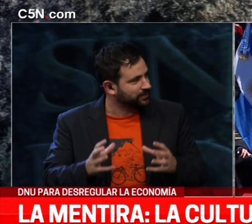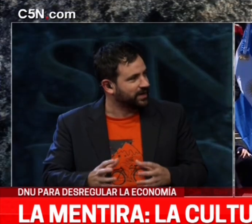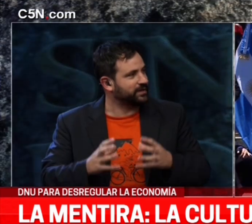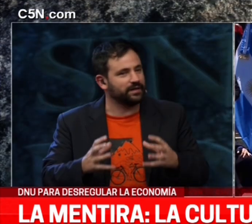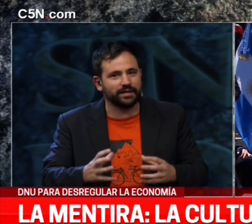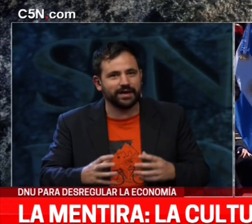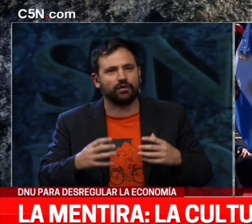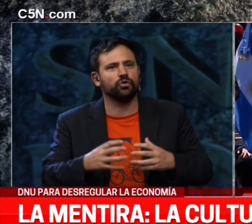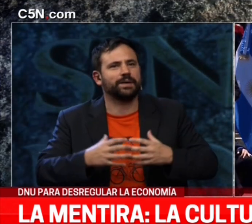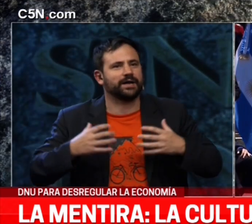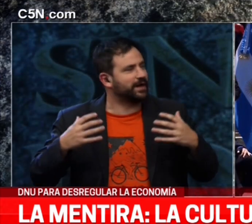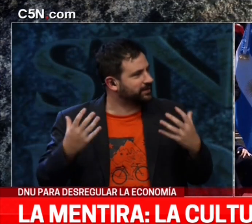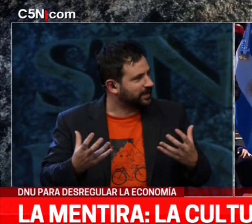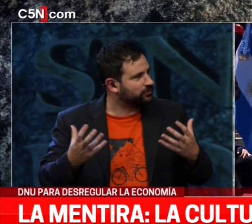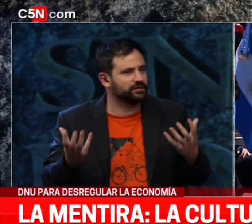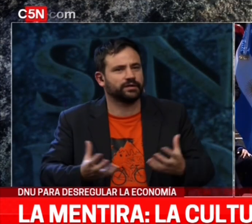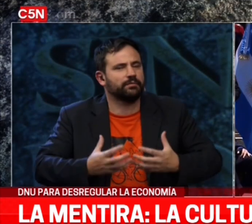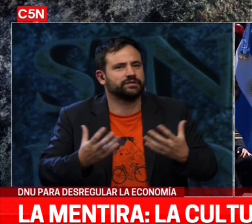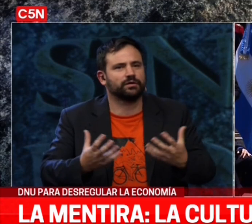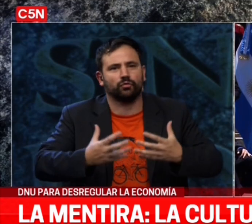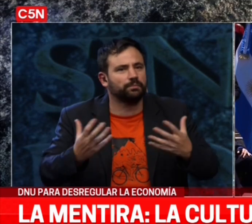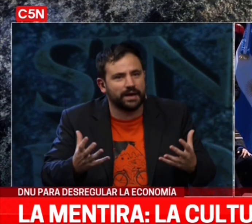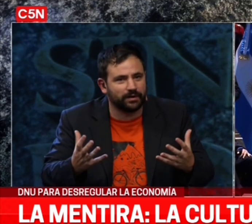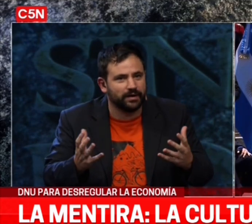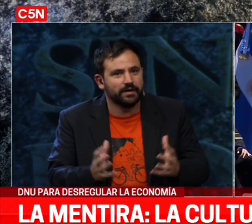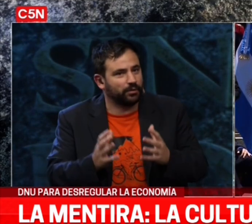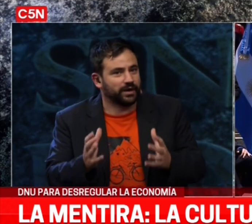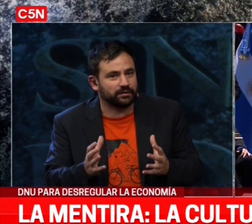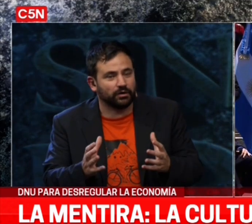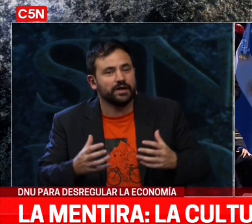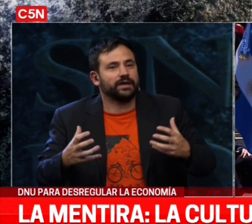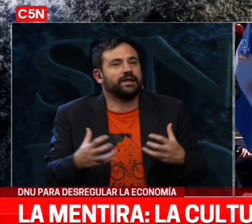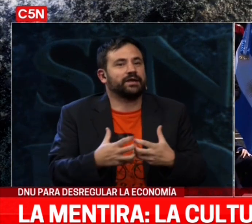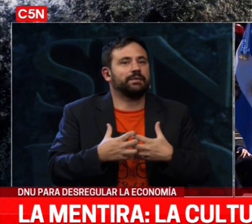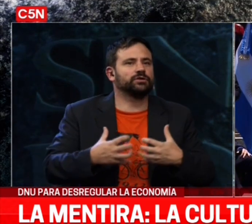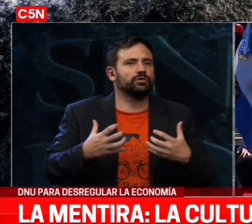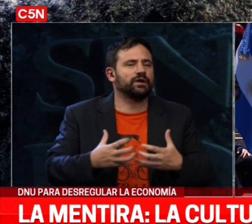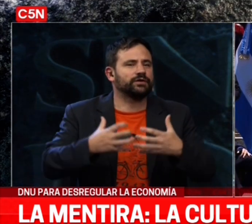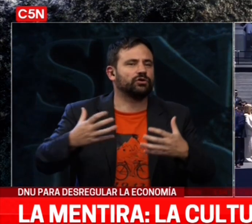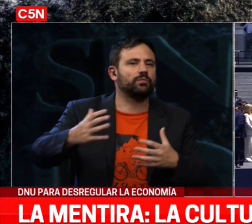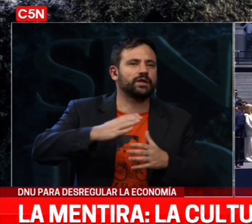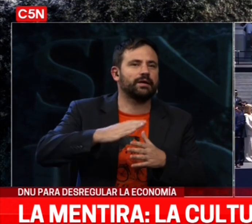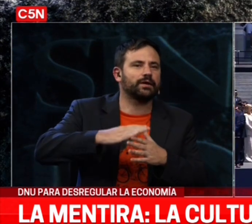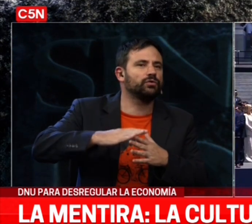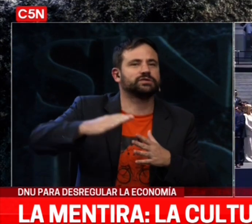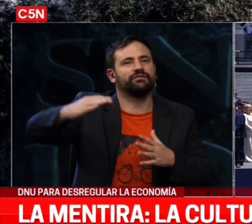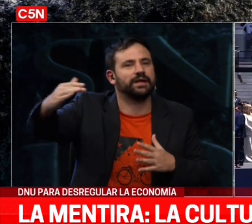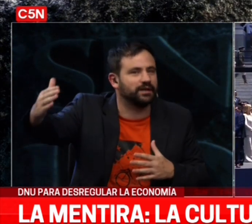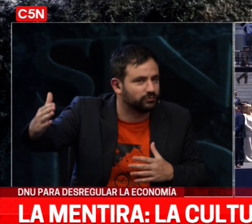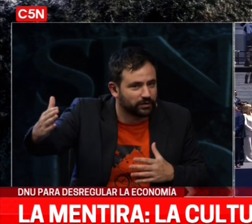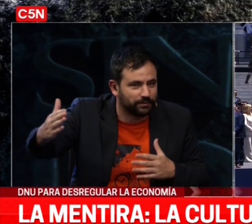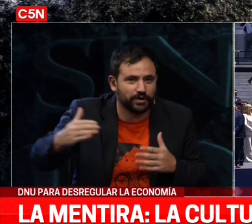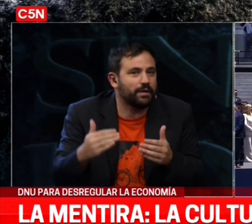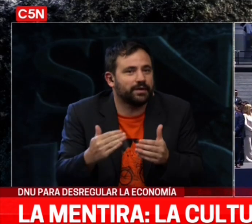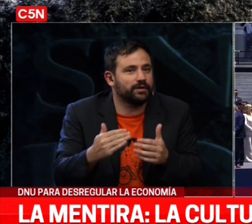este idea de la culpa generalizada todos tenemos sentirnos culpaes por esto este ía que estamos haciendo todo un esfuerzo común y que va a haber luz al final